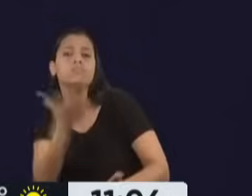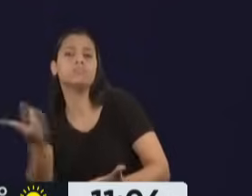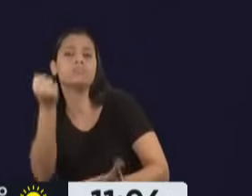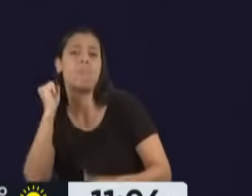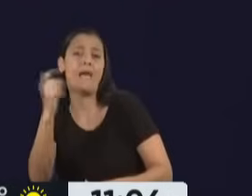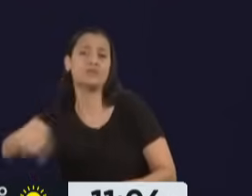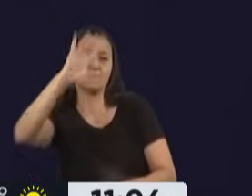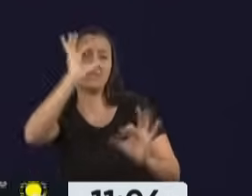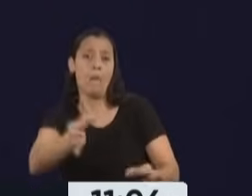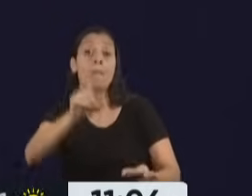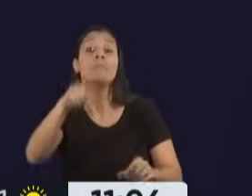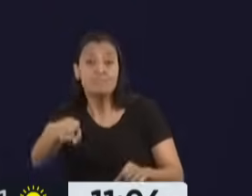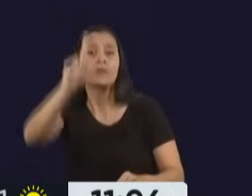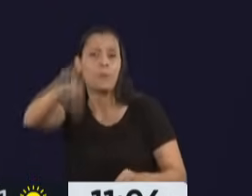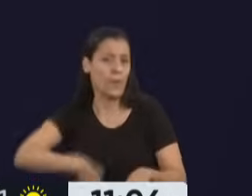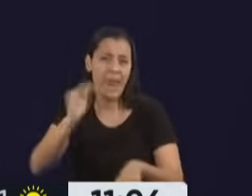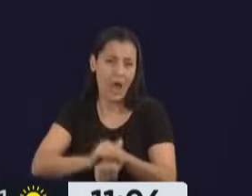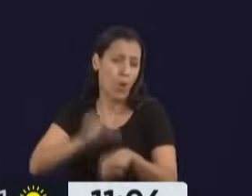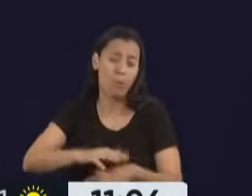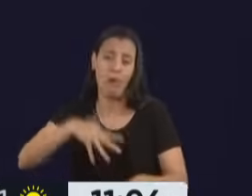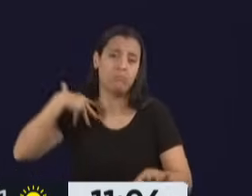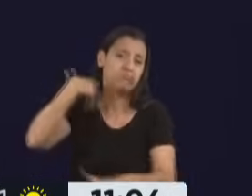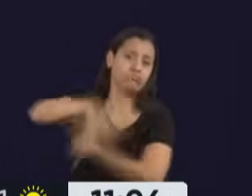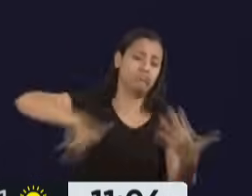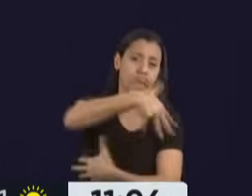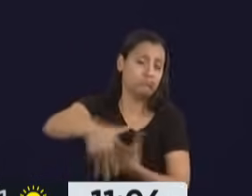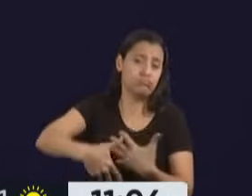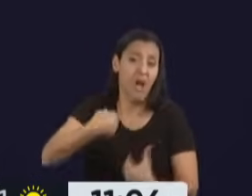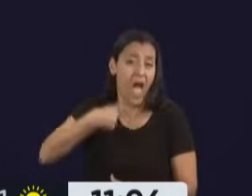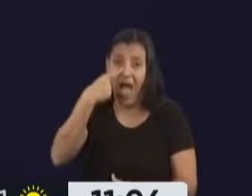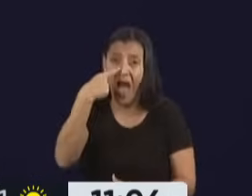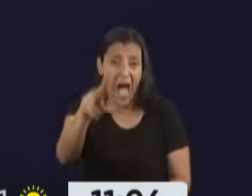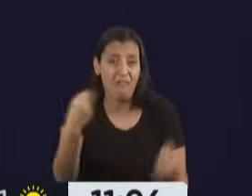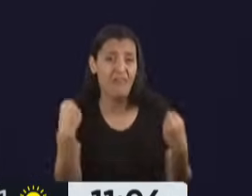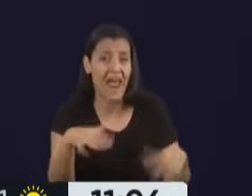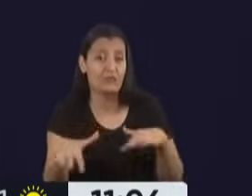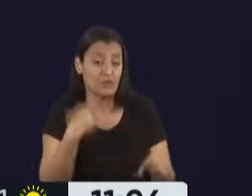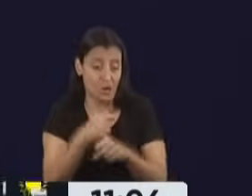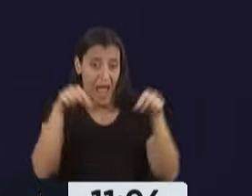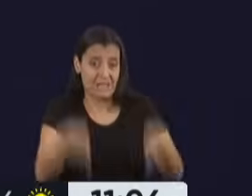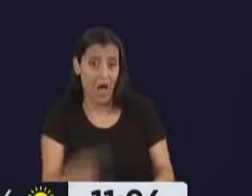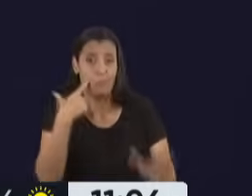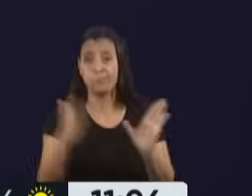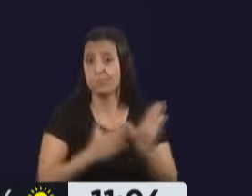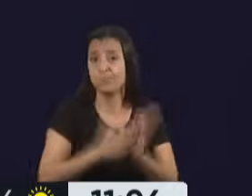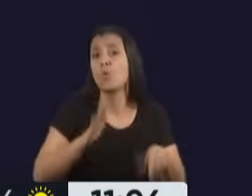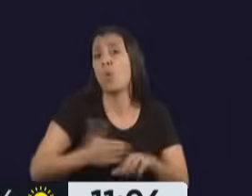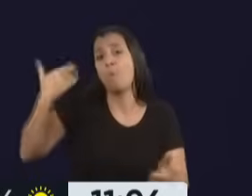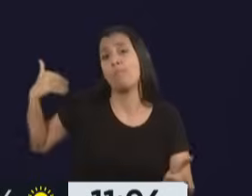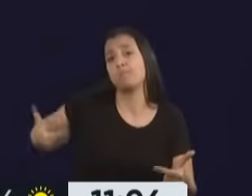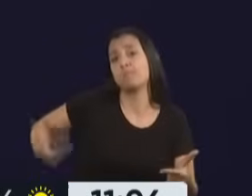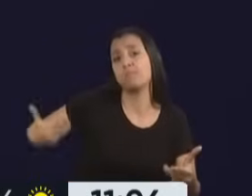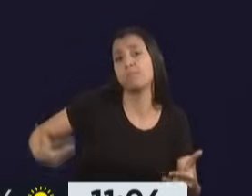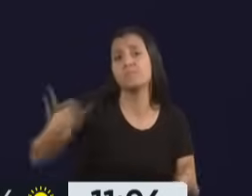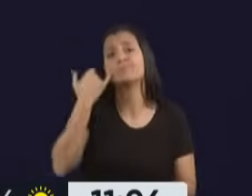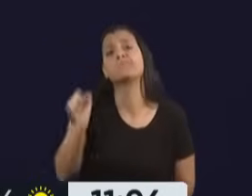todos sabemos que nos trajo, esa emisión monetaria descontrolada a través de los años nos trajo hasta donde estamos hoy con